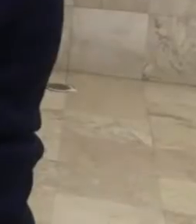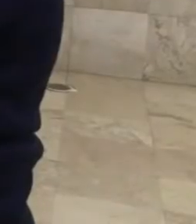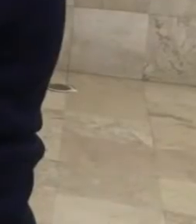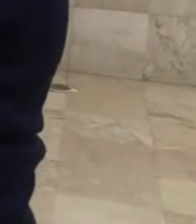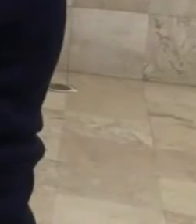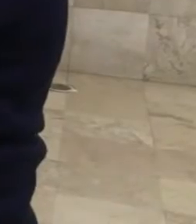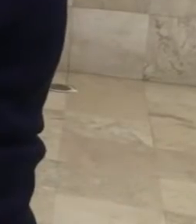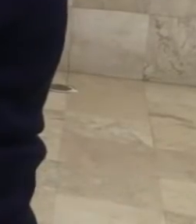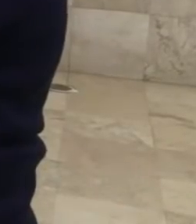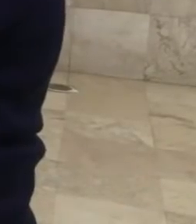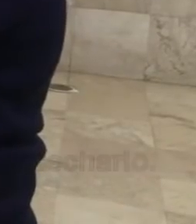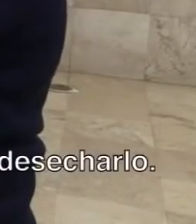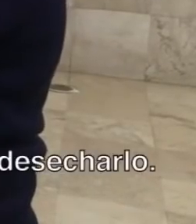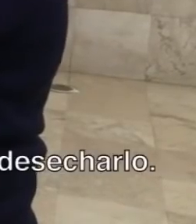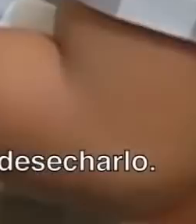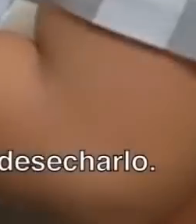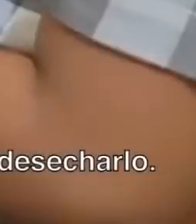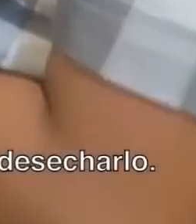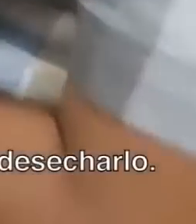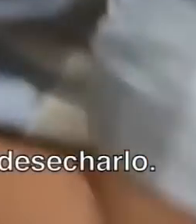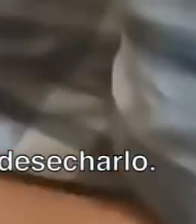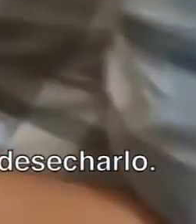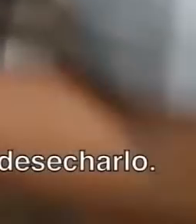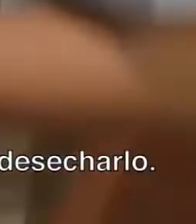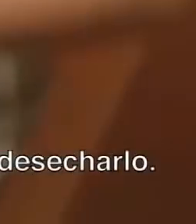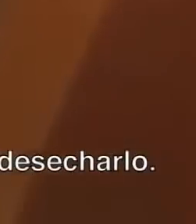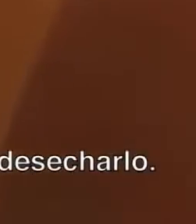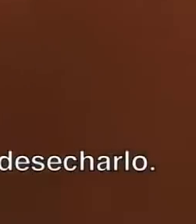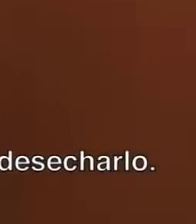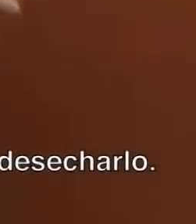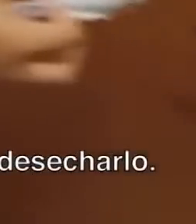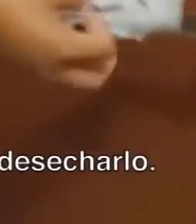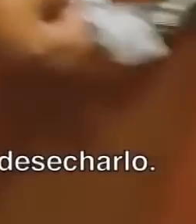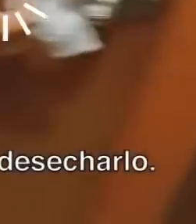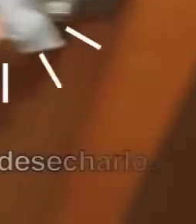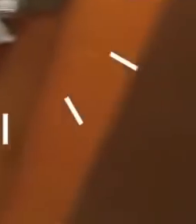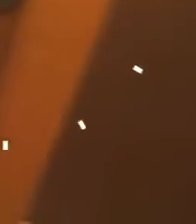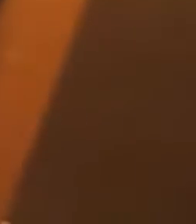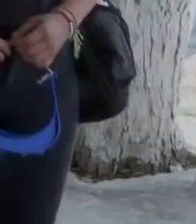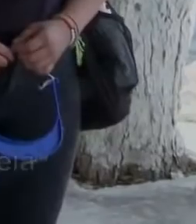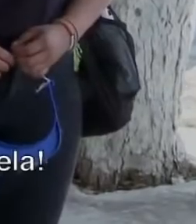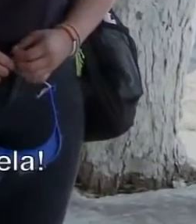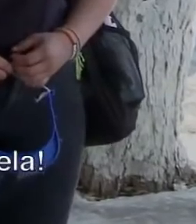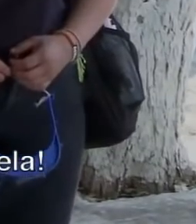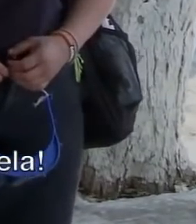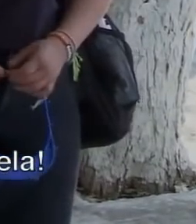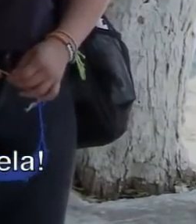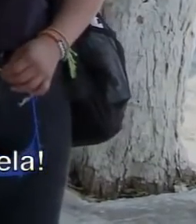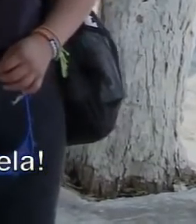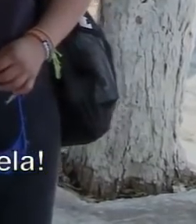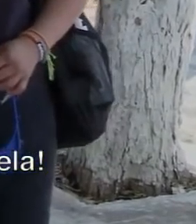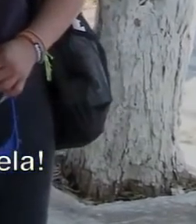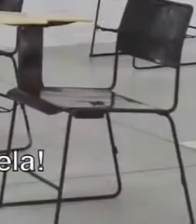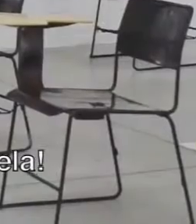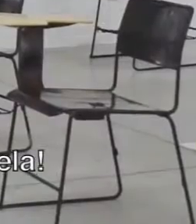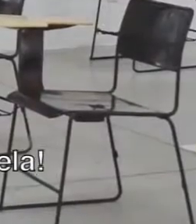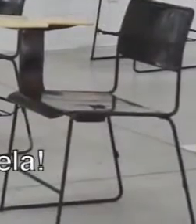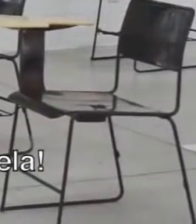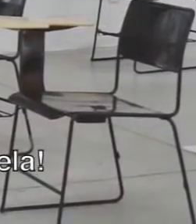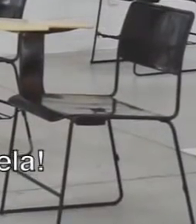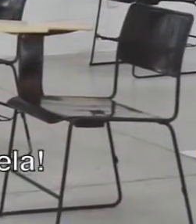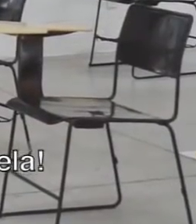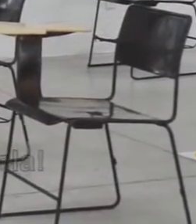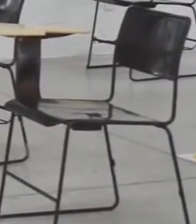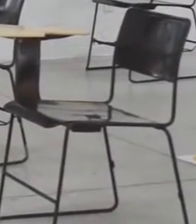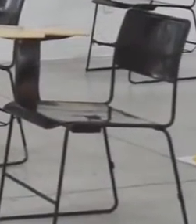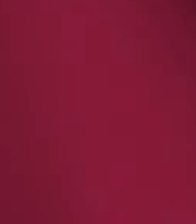bien. Sécate con un papel y úsalo para cerrar la llave y abrir la puerta antes de desecharlo. Porque es un lugar seguro, abramos